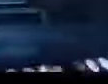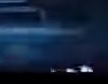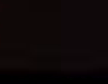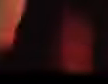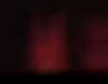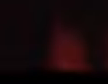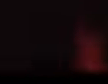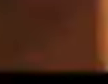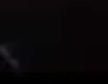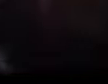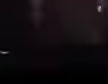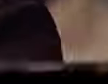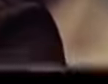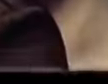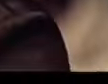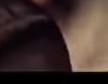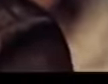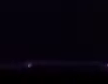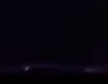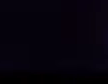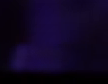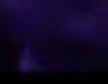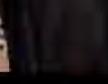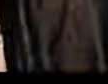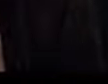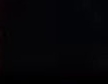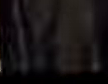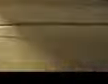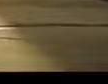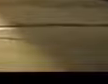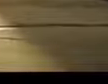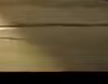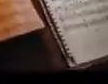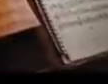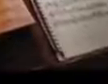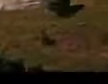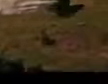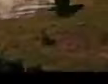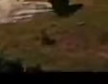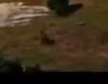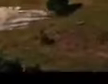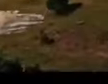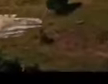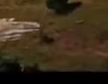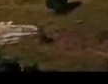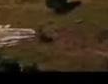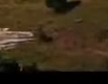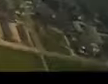Oh!